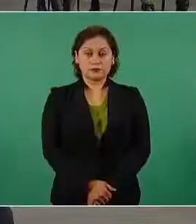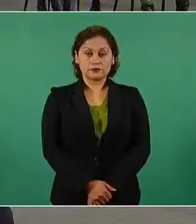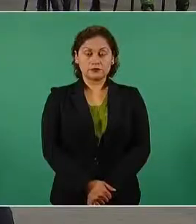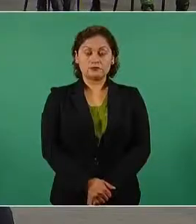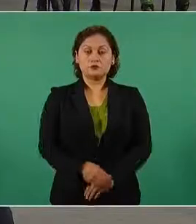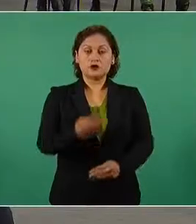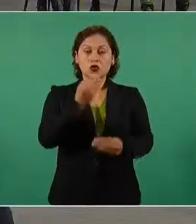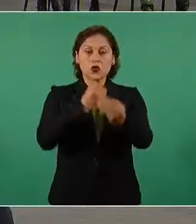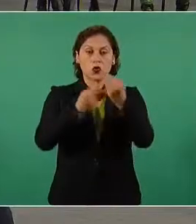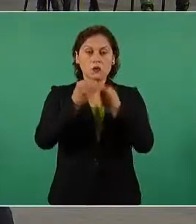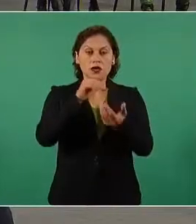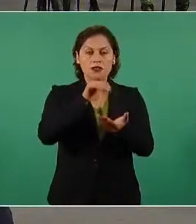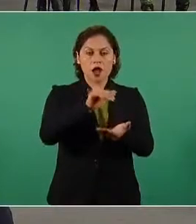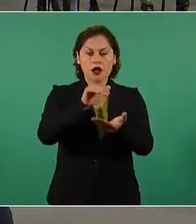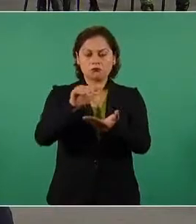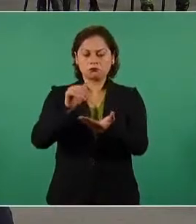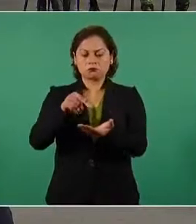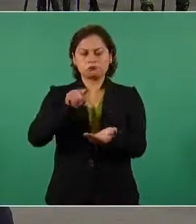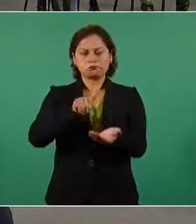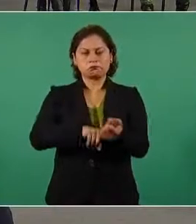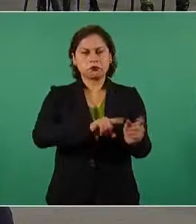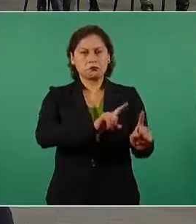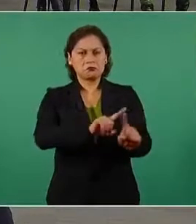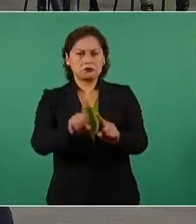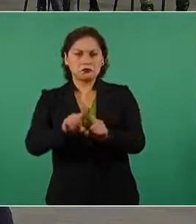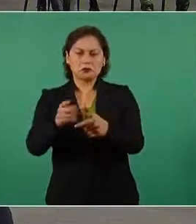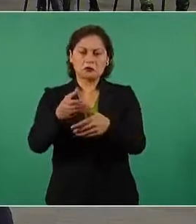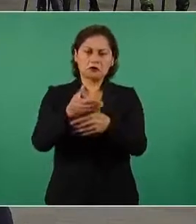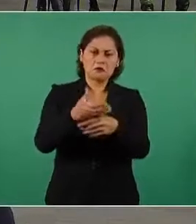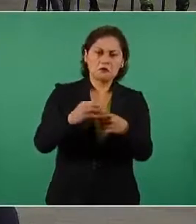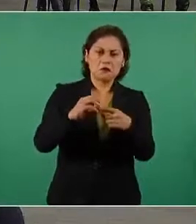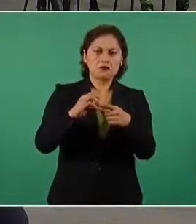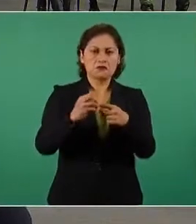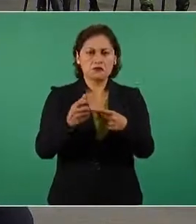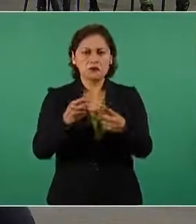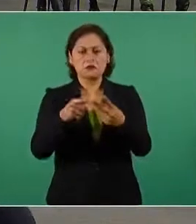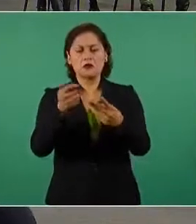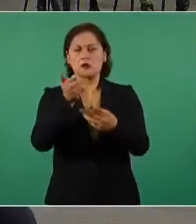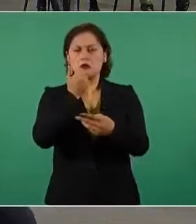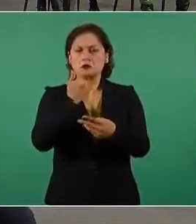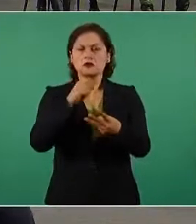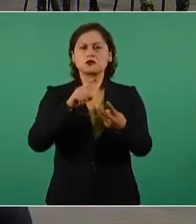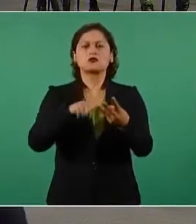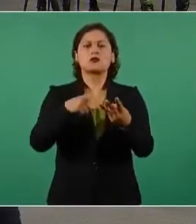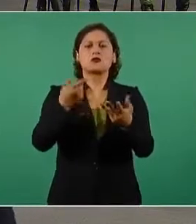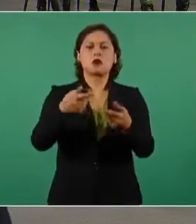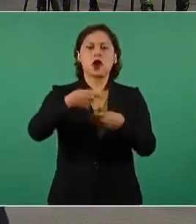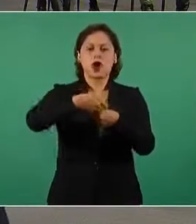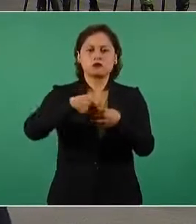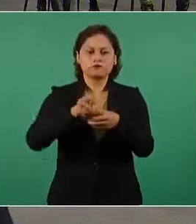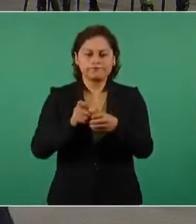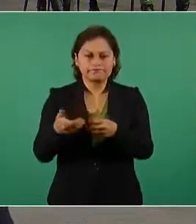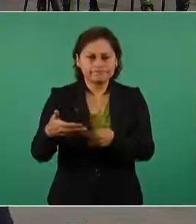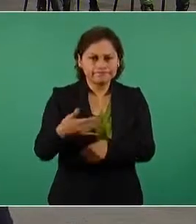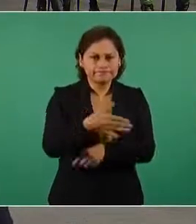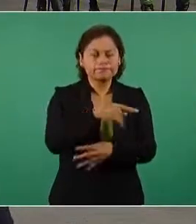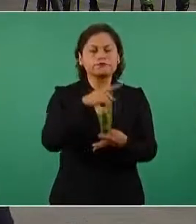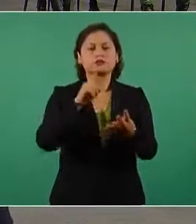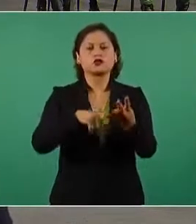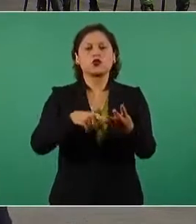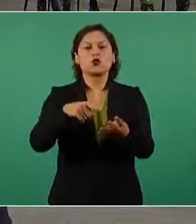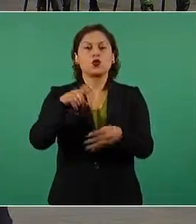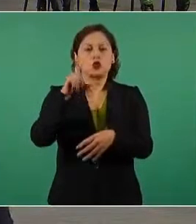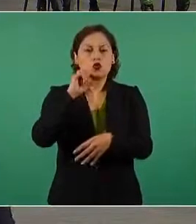de trigo, leche en polvo, café soluble, azúcar, sal de mesa, lata de atún, harina, puré de tomate,